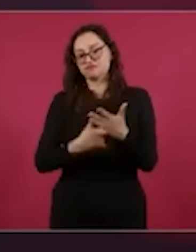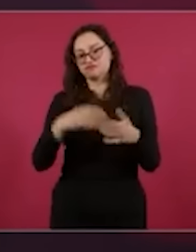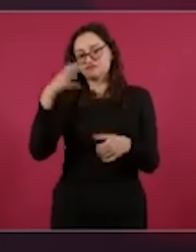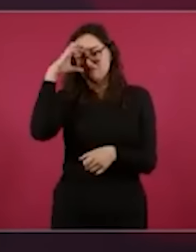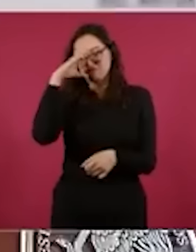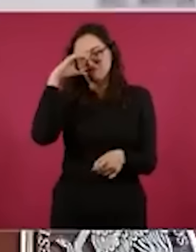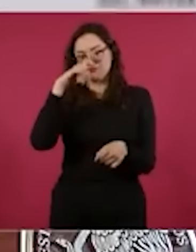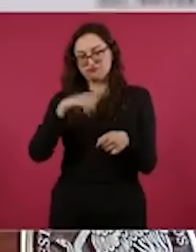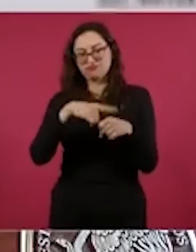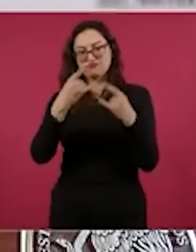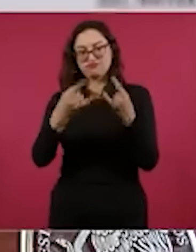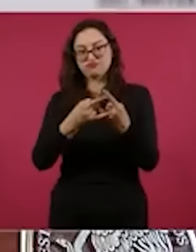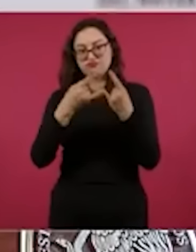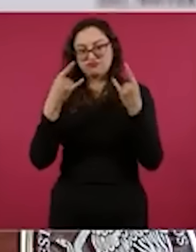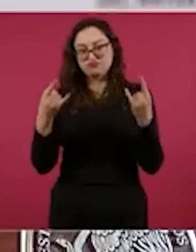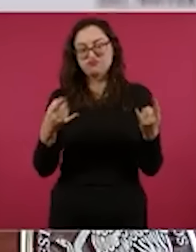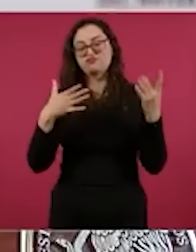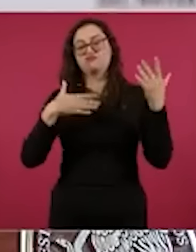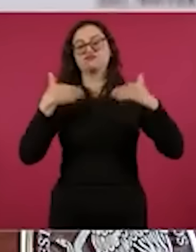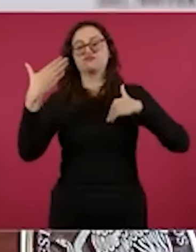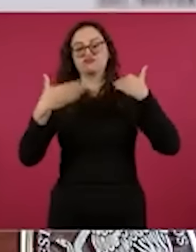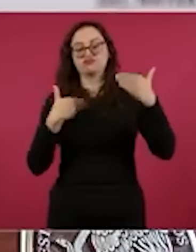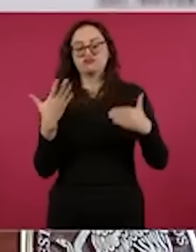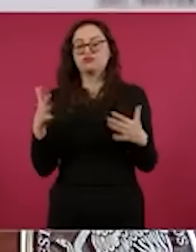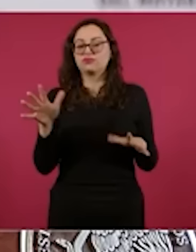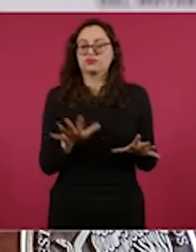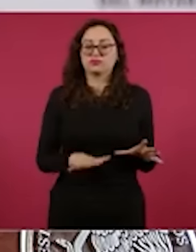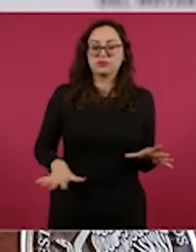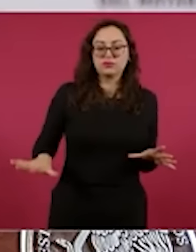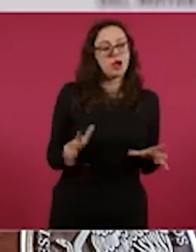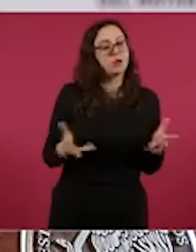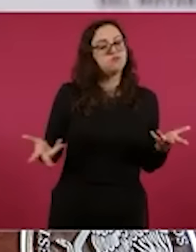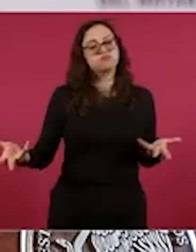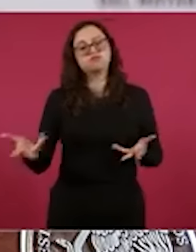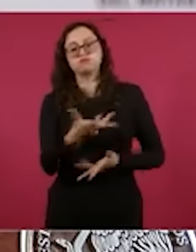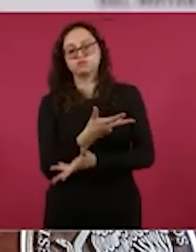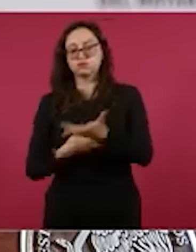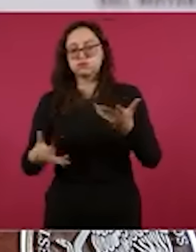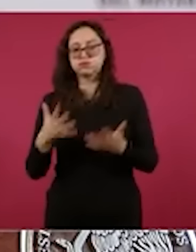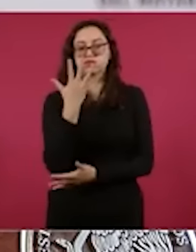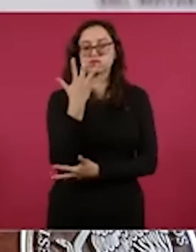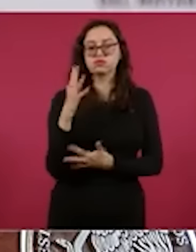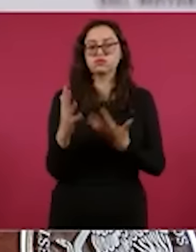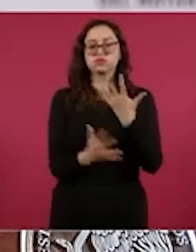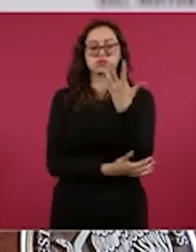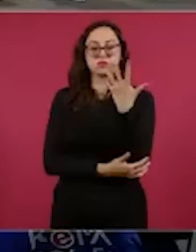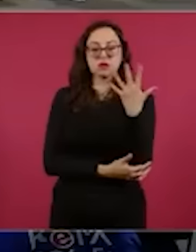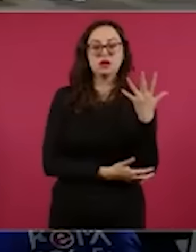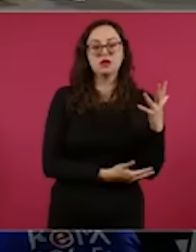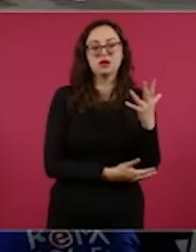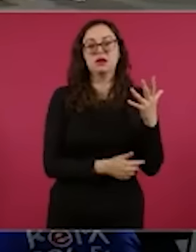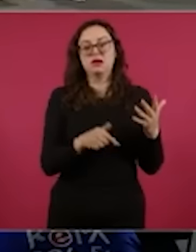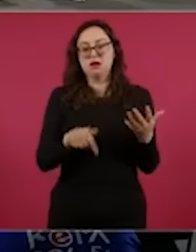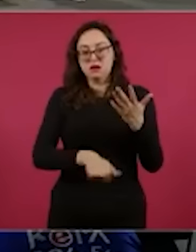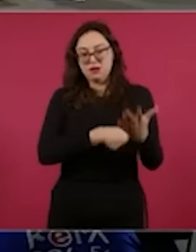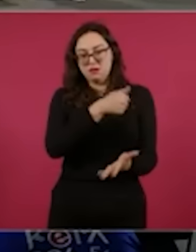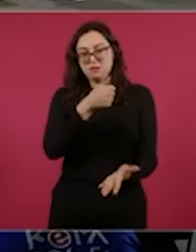cultural, histórico, recreativo, social, de convivencia ambiental que a la Ciudad de